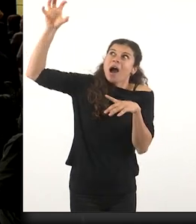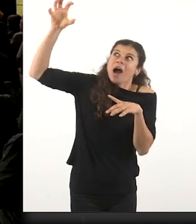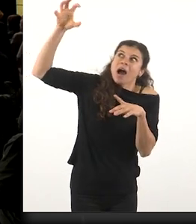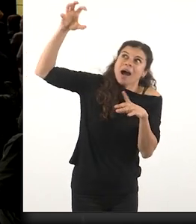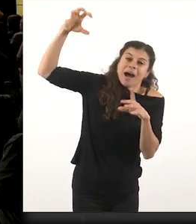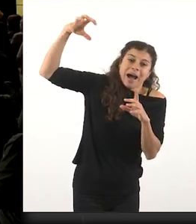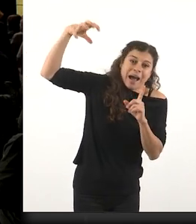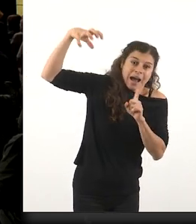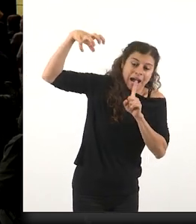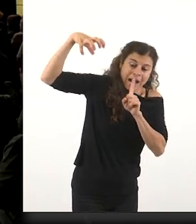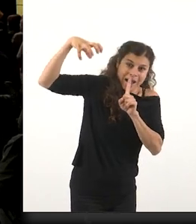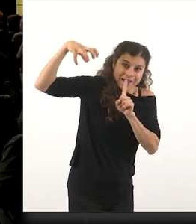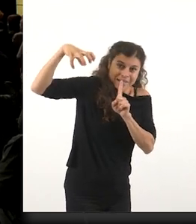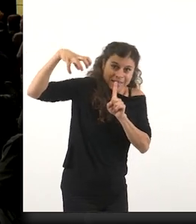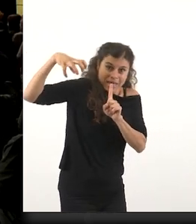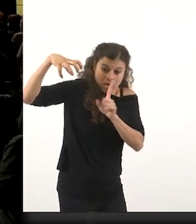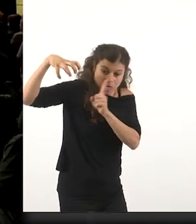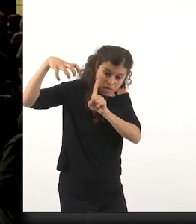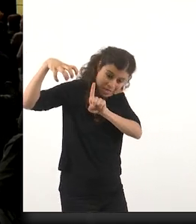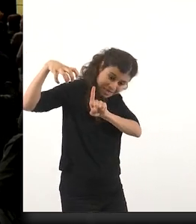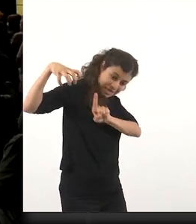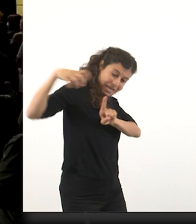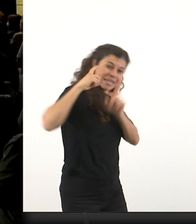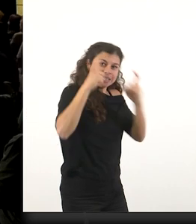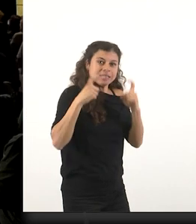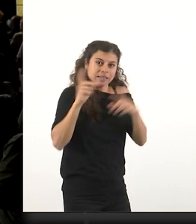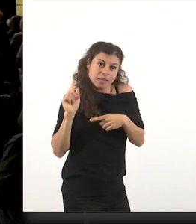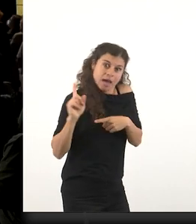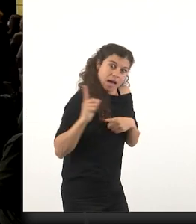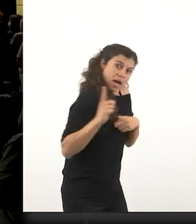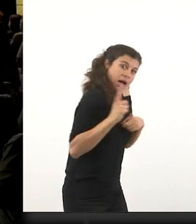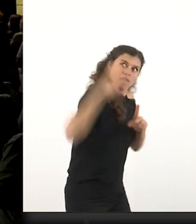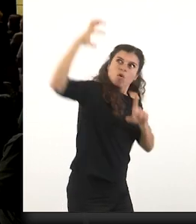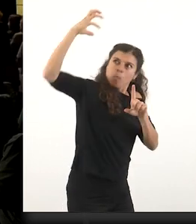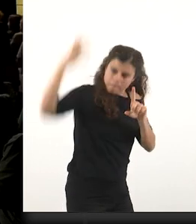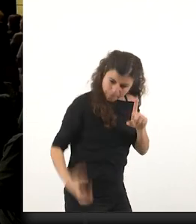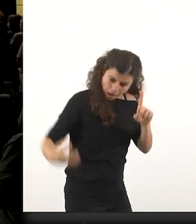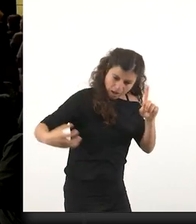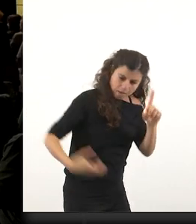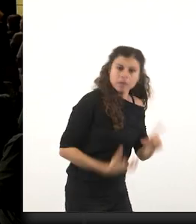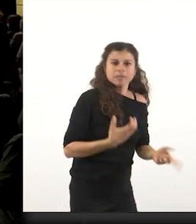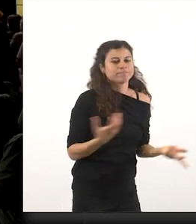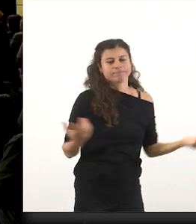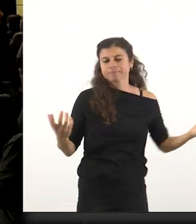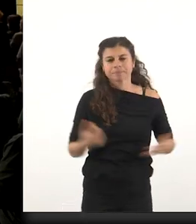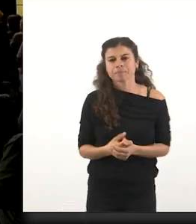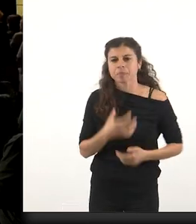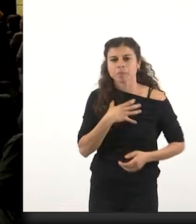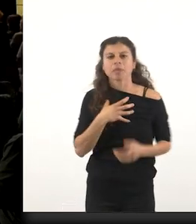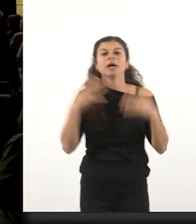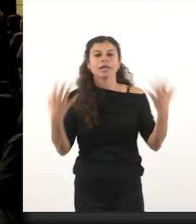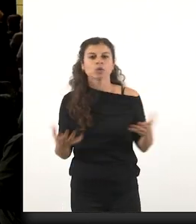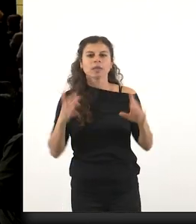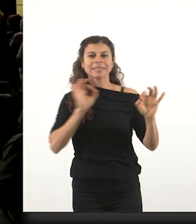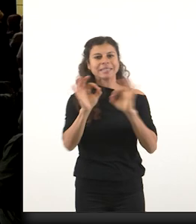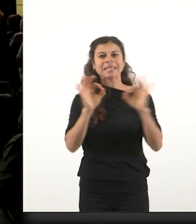foco! Y es lo que tú tratas de girarte. El foco ya se ha caído en la esquina de escena. Está todo pensado, ¿eh? El personaje masculino, ¿sabes? La